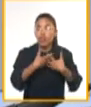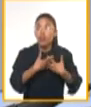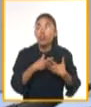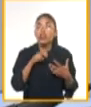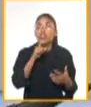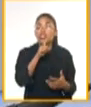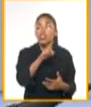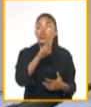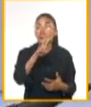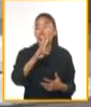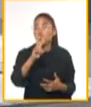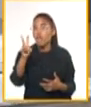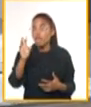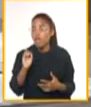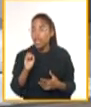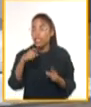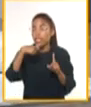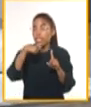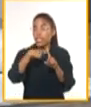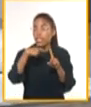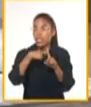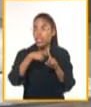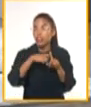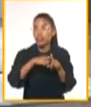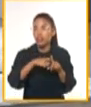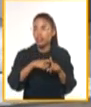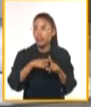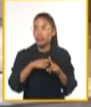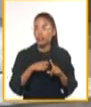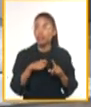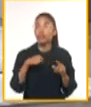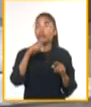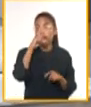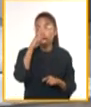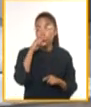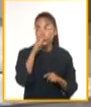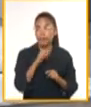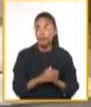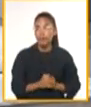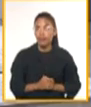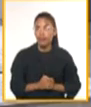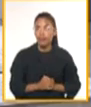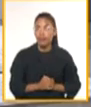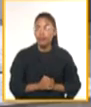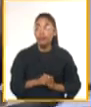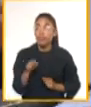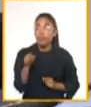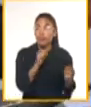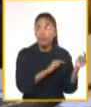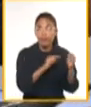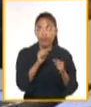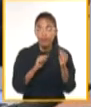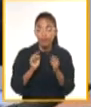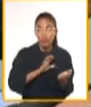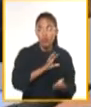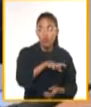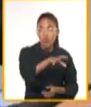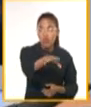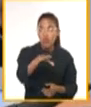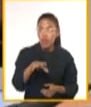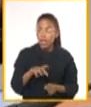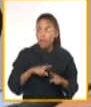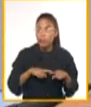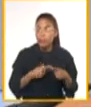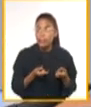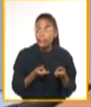generación por ese lado. Por eso cuando se empezaba a enlazar desde allá, esos eran los primeros lugares que se iban encendiendo. Por eso son los primeros lugares que hay que ir encendiendo, porque hay que ir llevando por